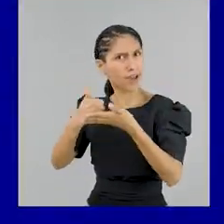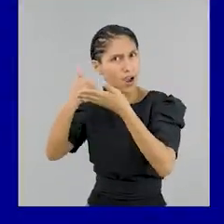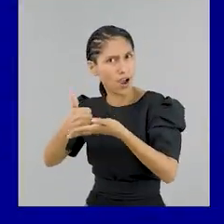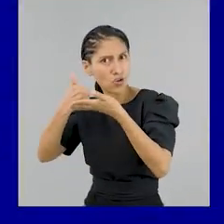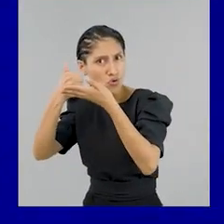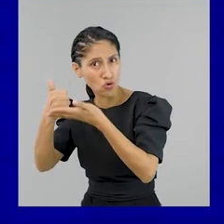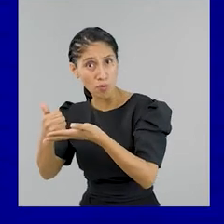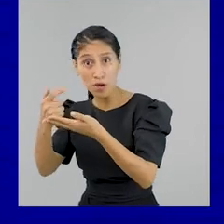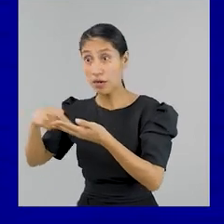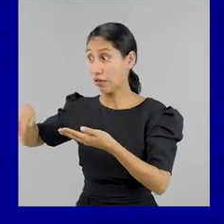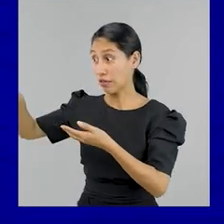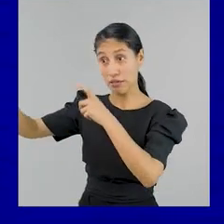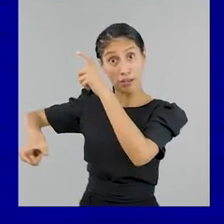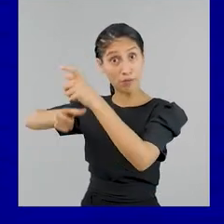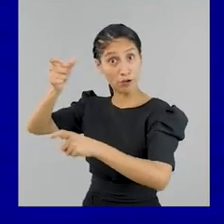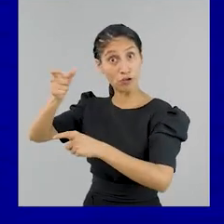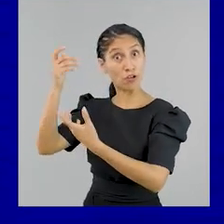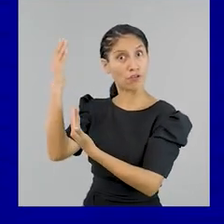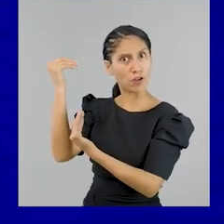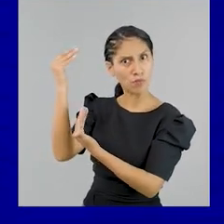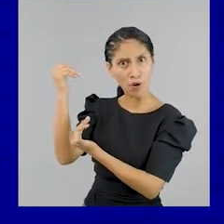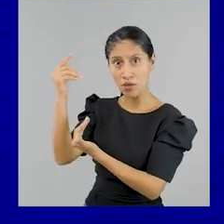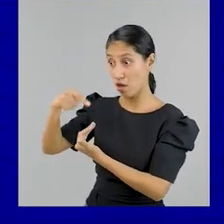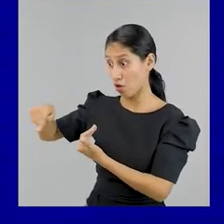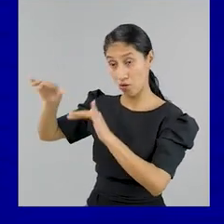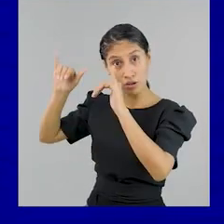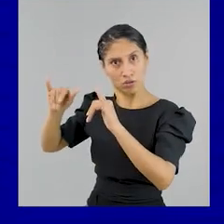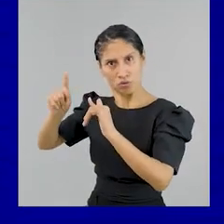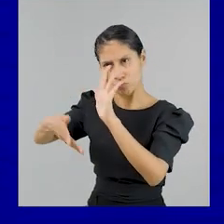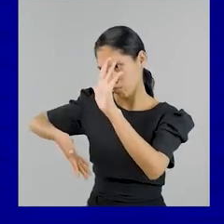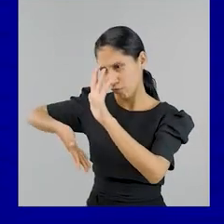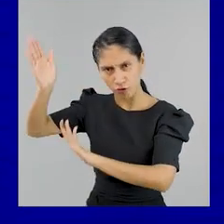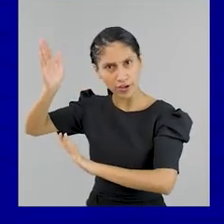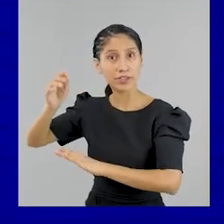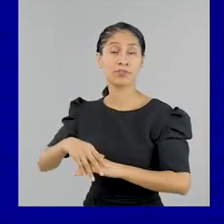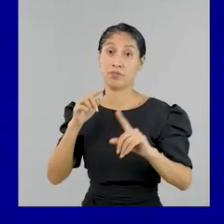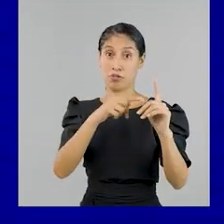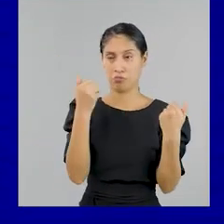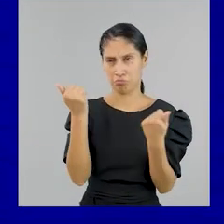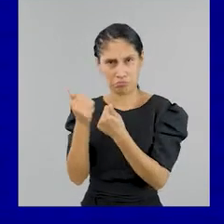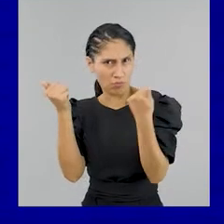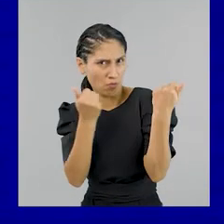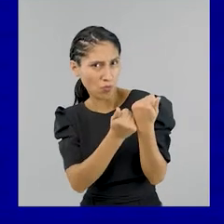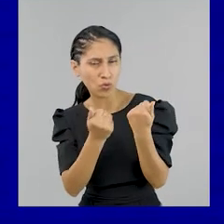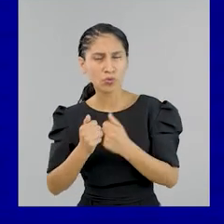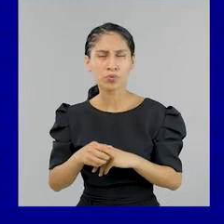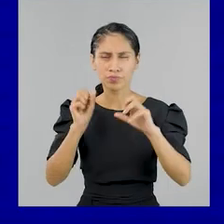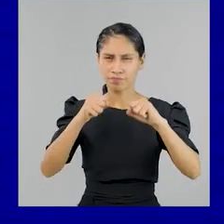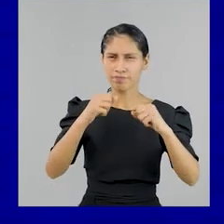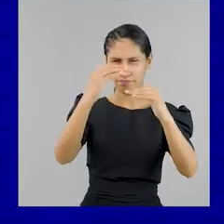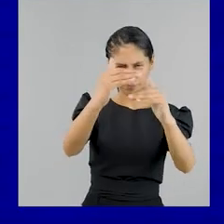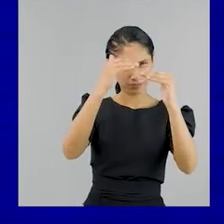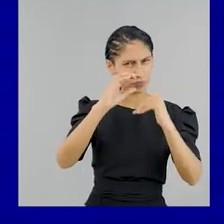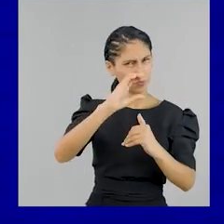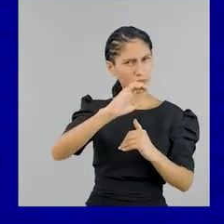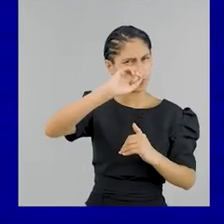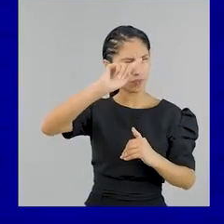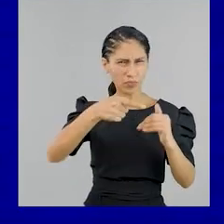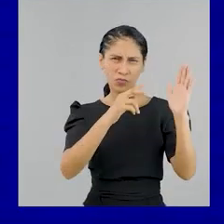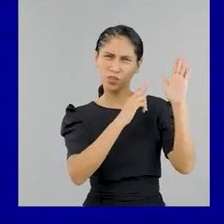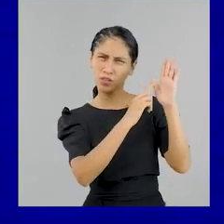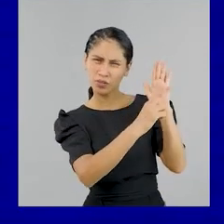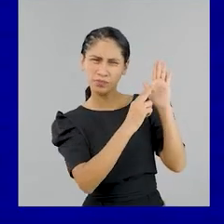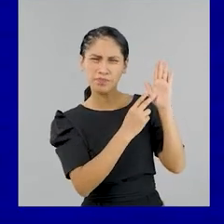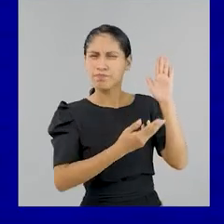Esta alternativa no podría ser la respuesta. Nos toca analizar la alternativa C. Aunque hubiese transcurrido